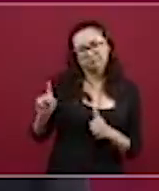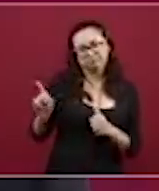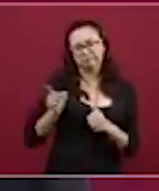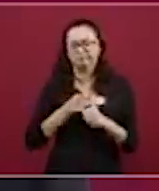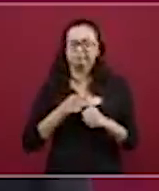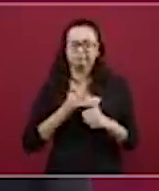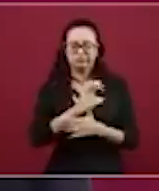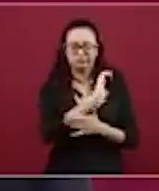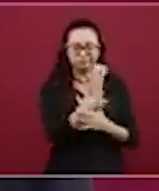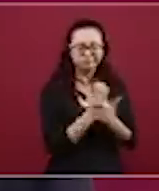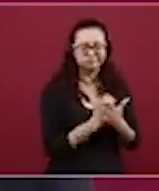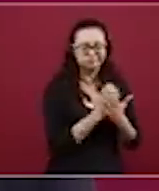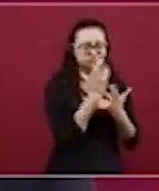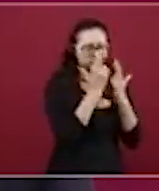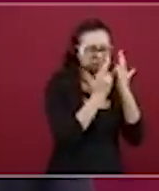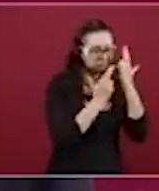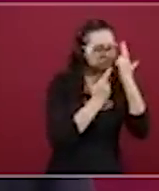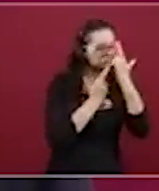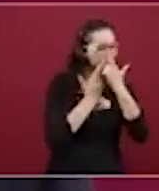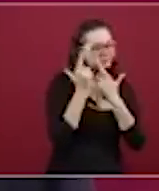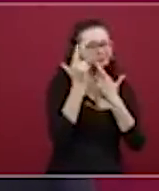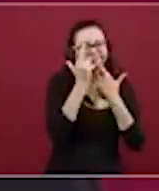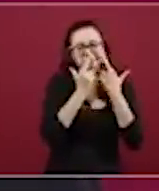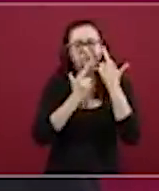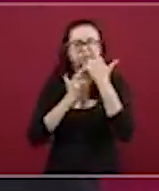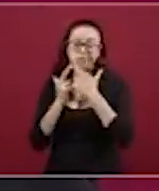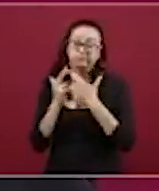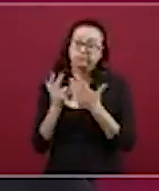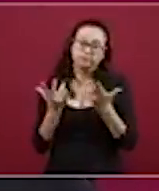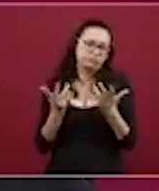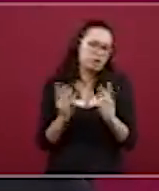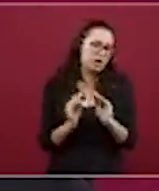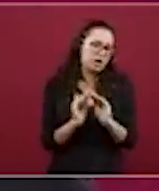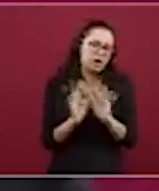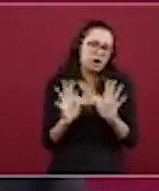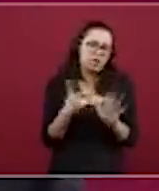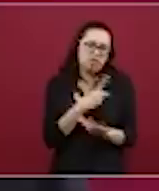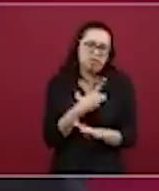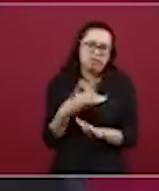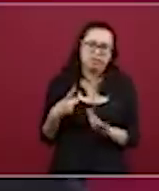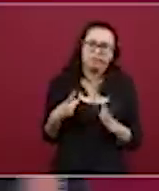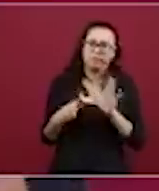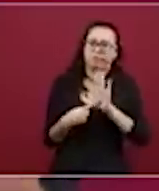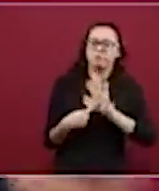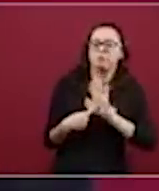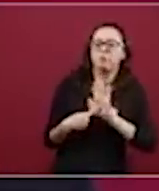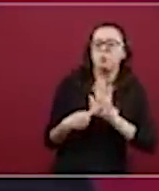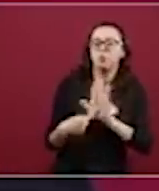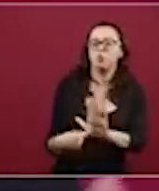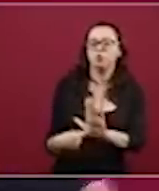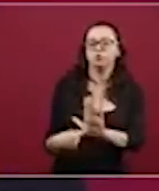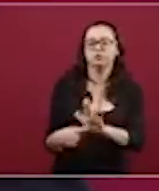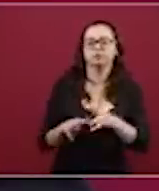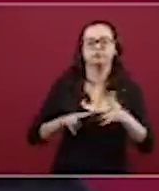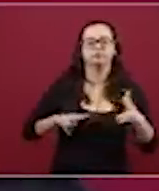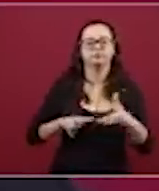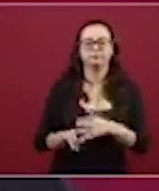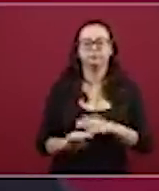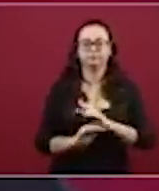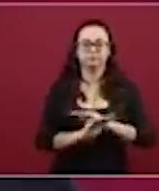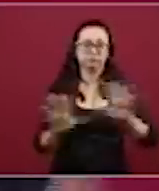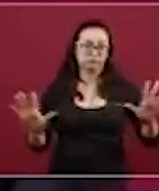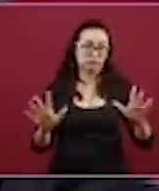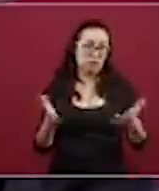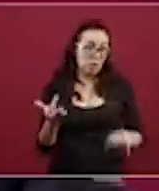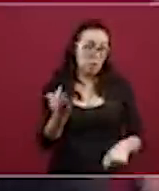contratos. Sí vamos a transparentar todo. Bueno, al grado que les voy a dar